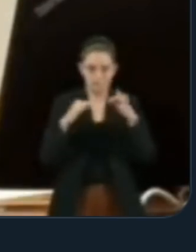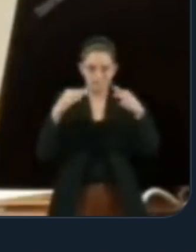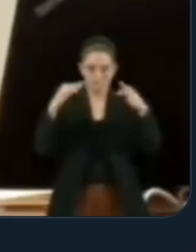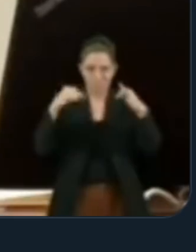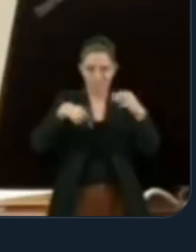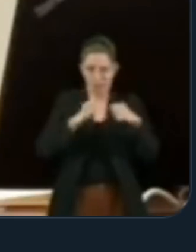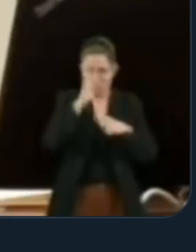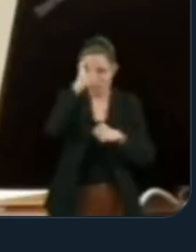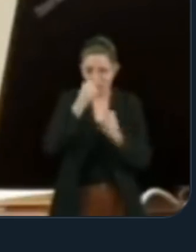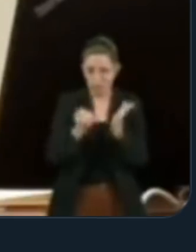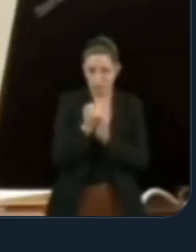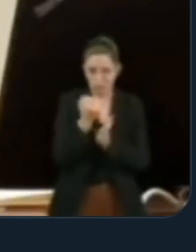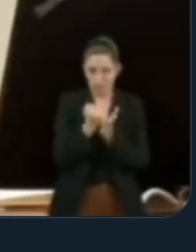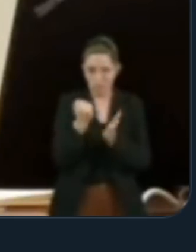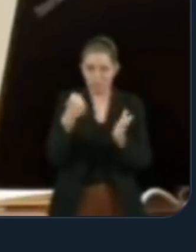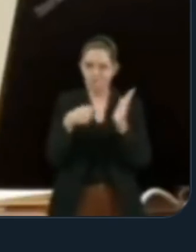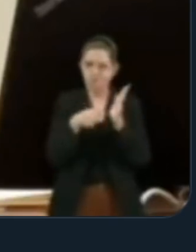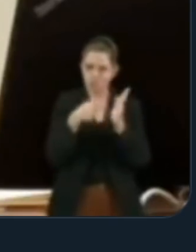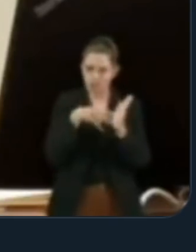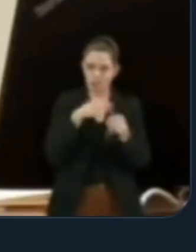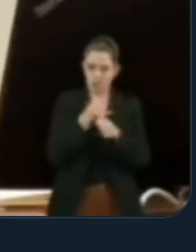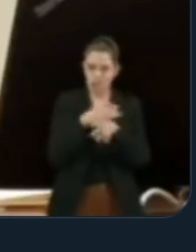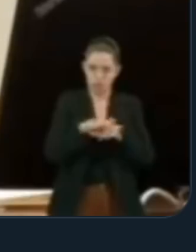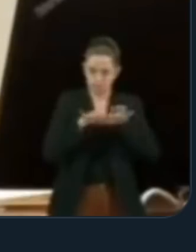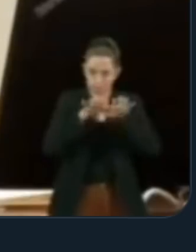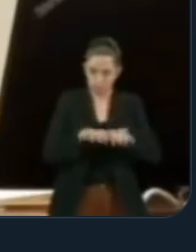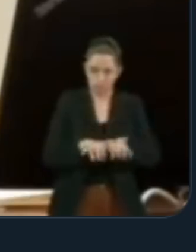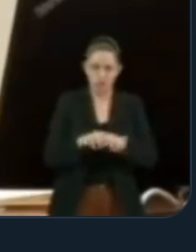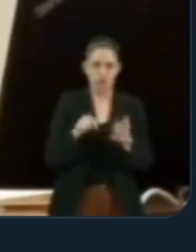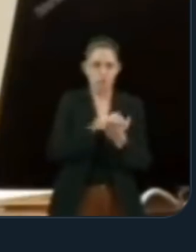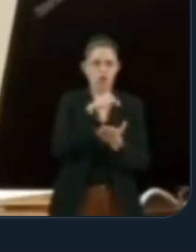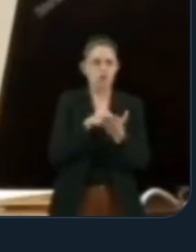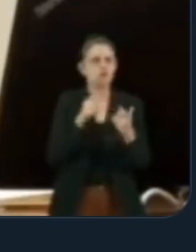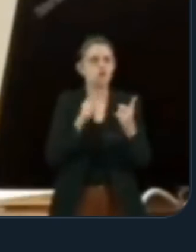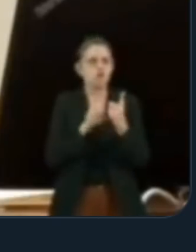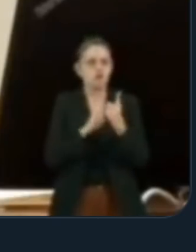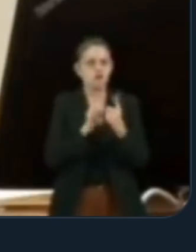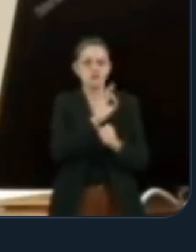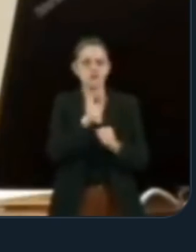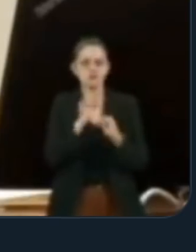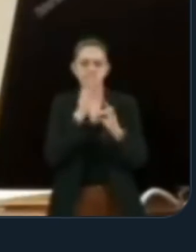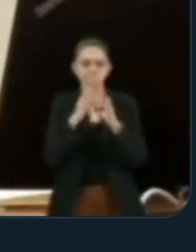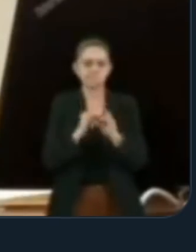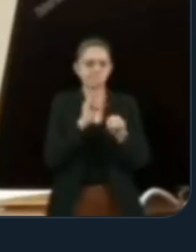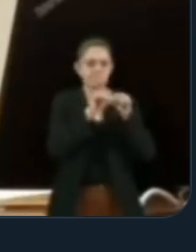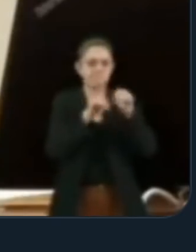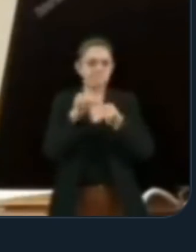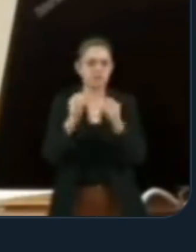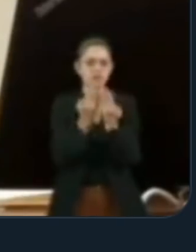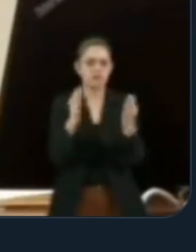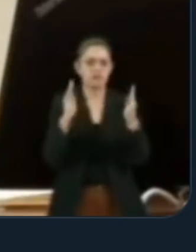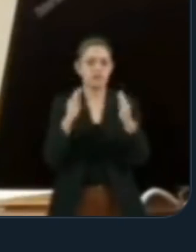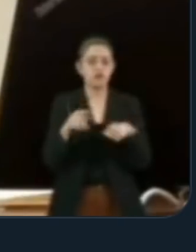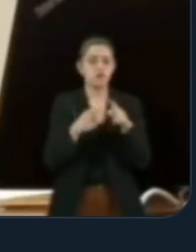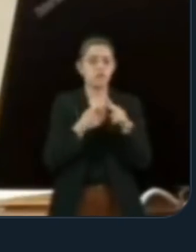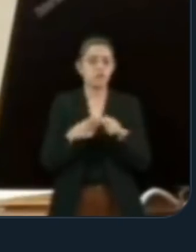Consejo, están siendo difundidas puntualmente conforme al plan y calendario de la revocación de mandato. Desde el 14